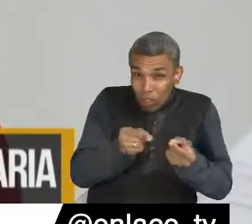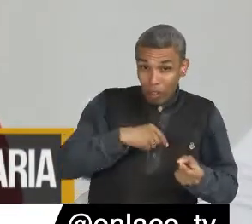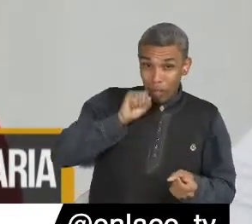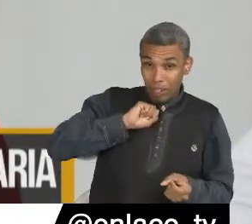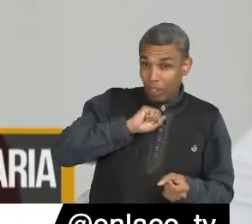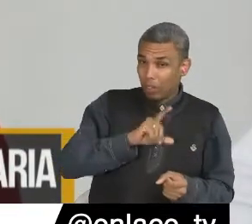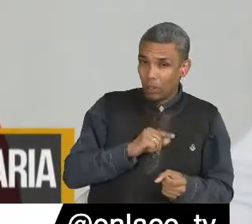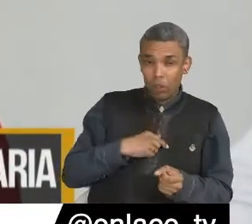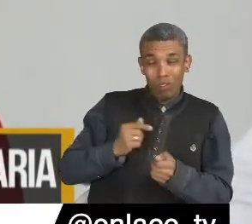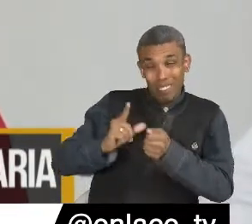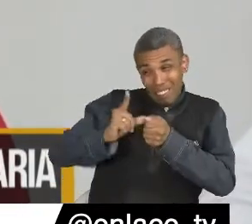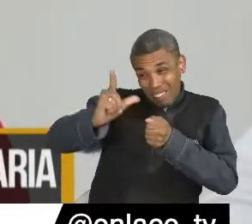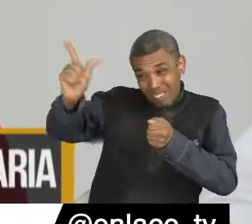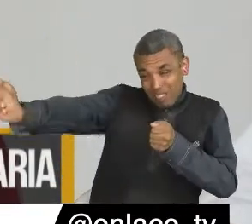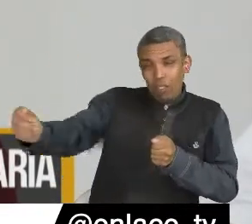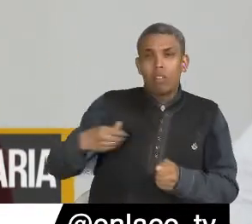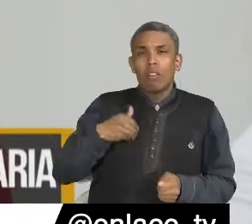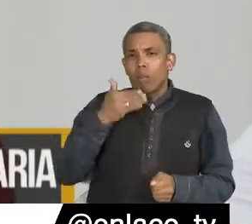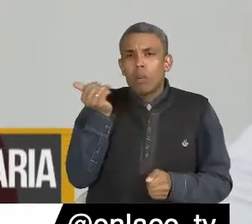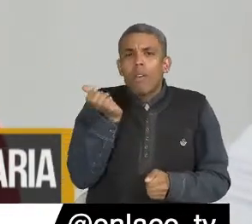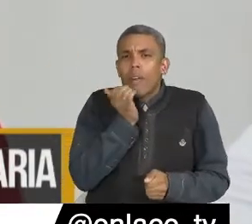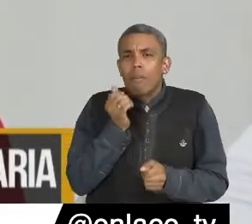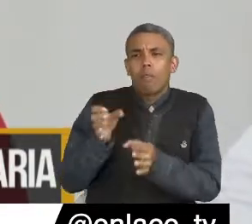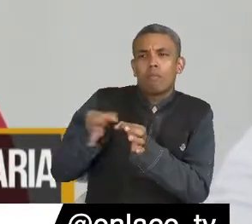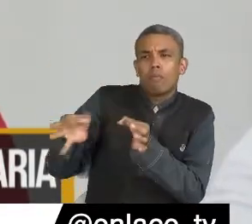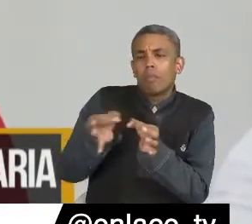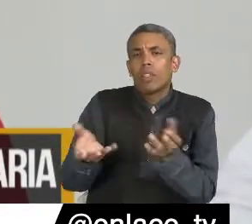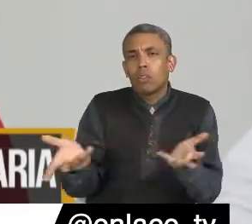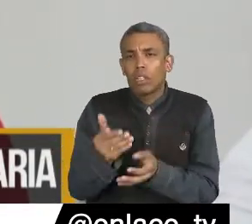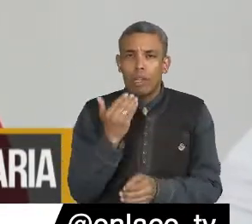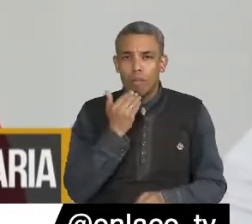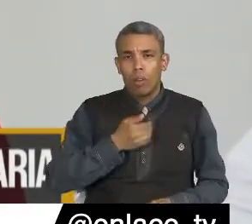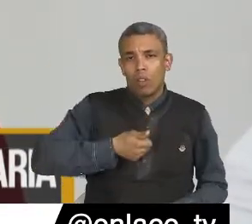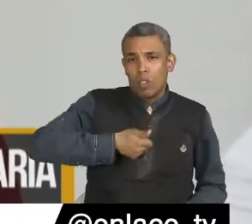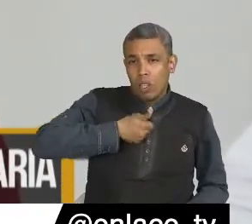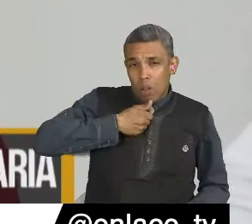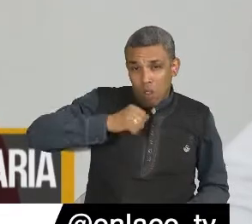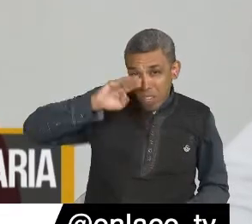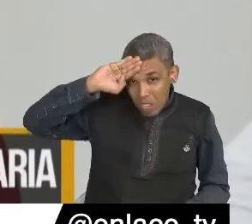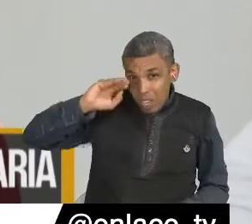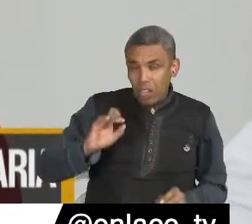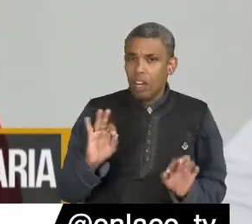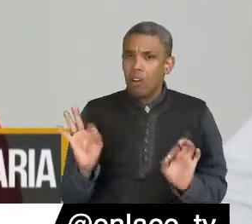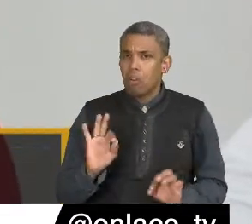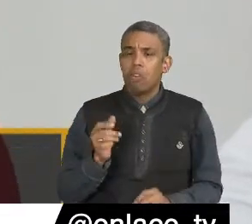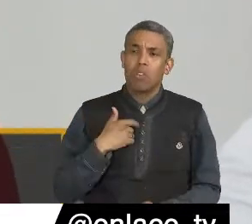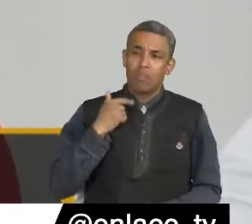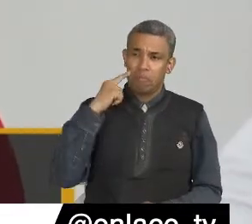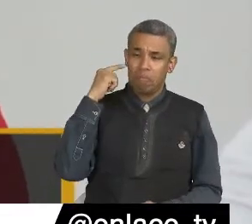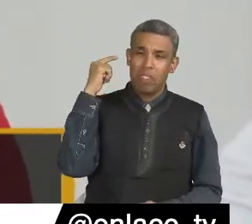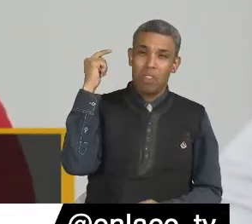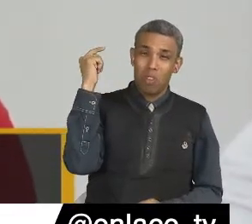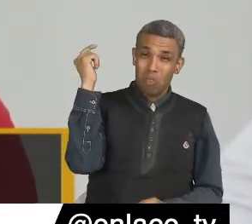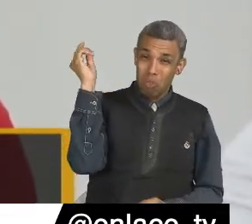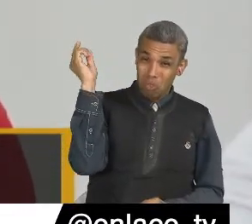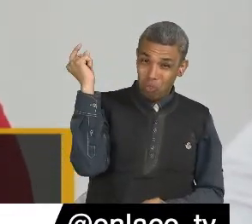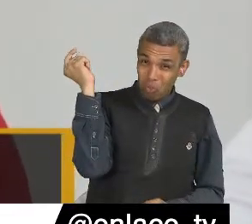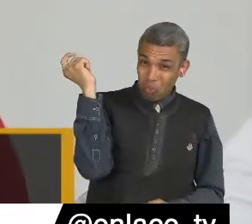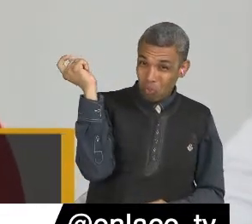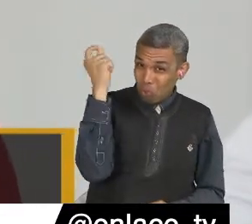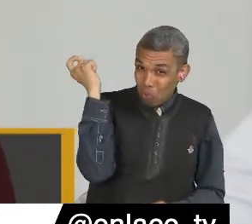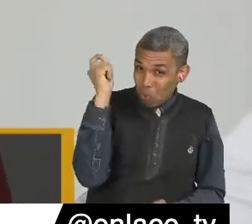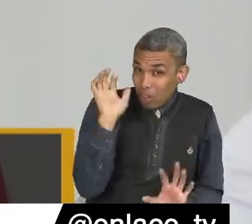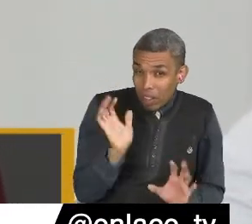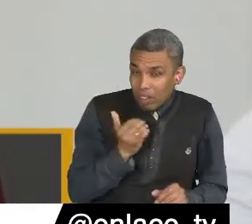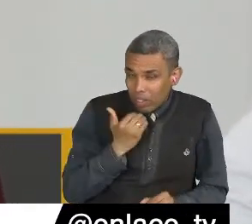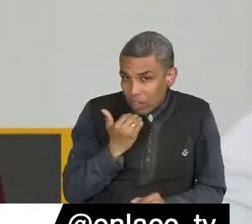Aguachica, o puede ser La Dorada, o puede ser Barbosa, Antioquia. Eso se depende de las condiciones de la licencia, de